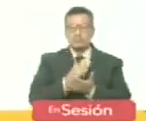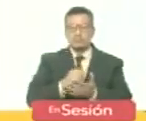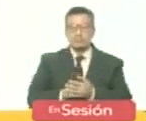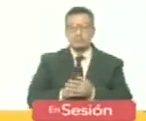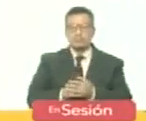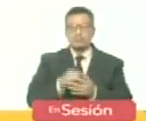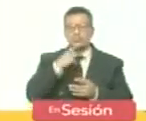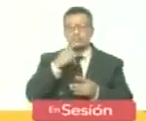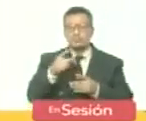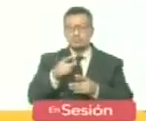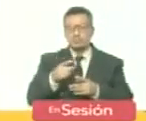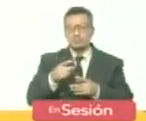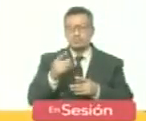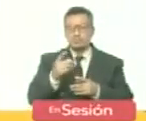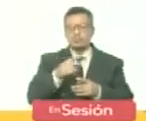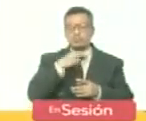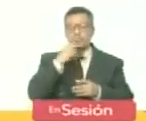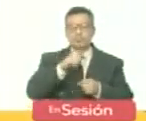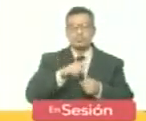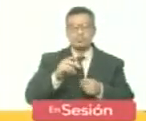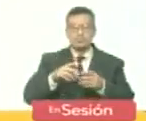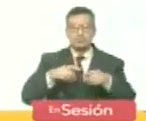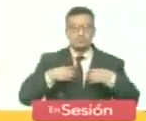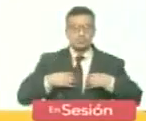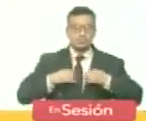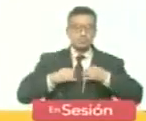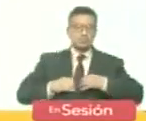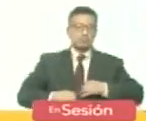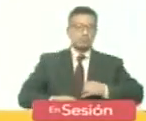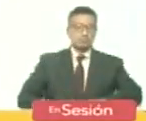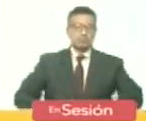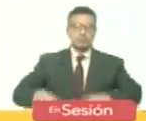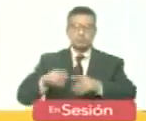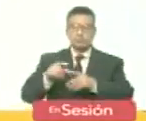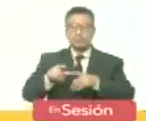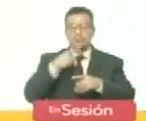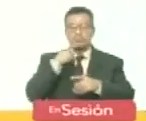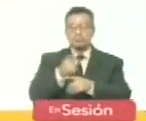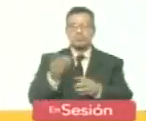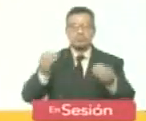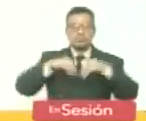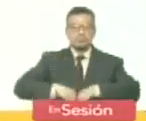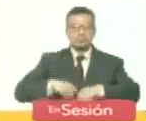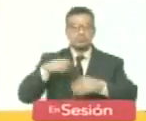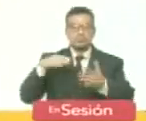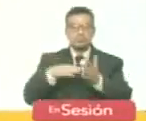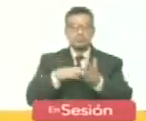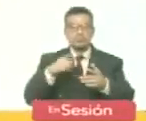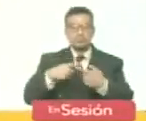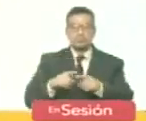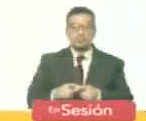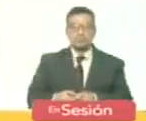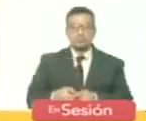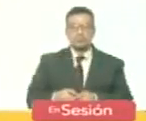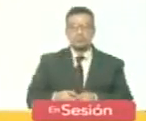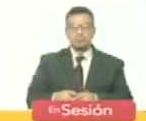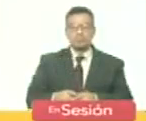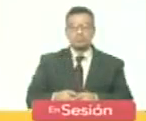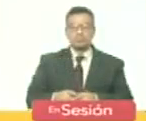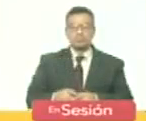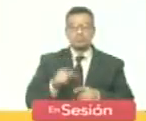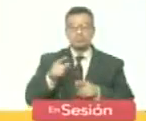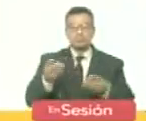viudas de las sanciones se rasgan las vestiduras señalando que ellos no están de acuerdo con sanciones, ahorita. Que ellos